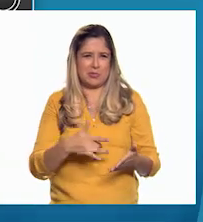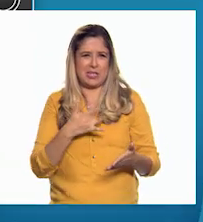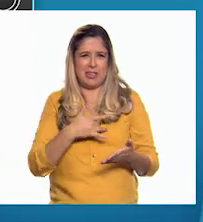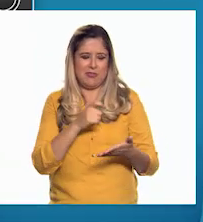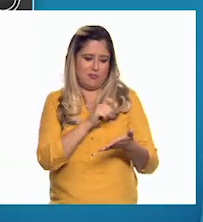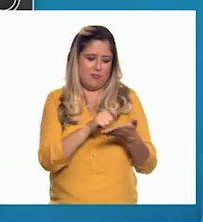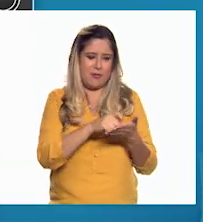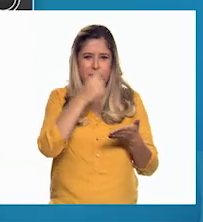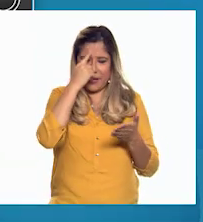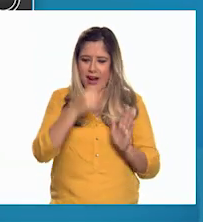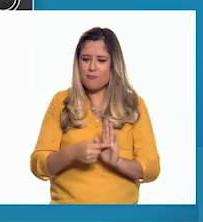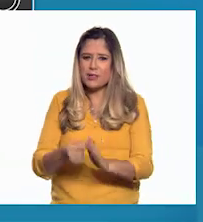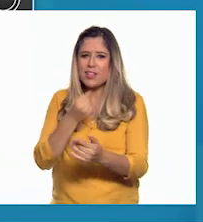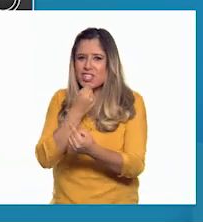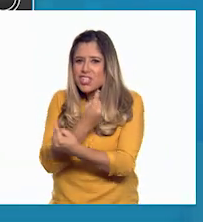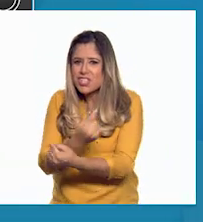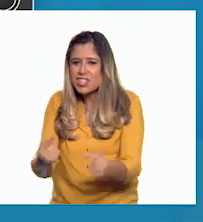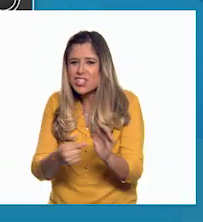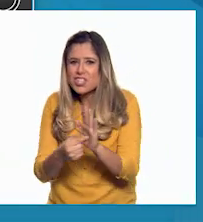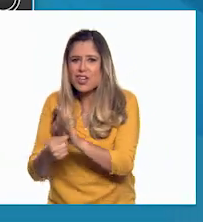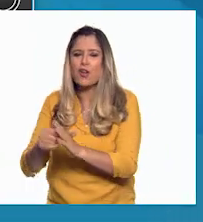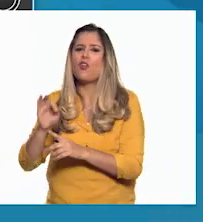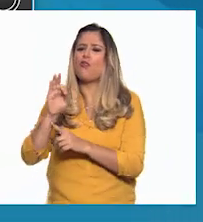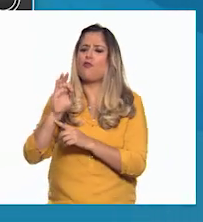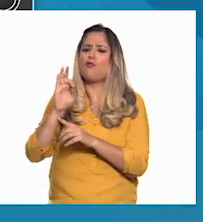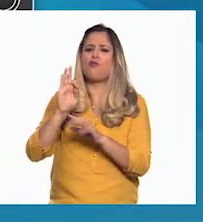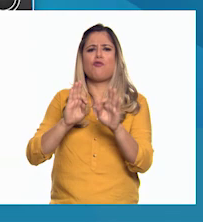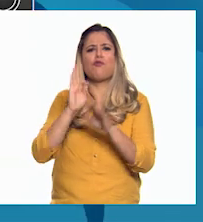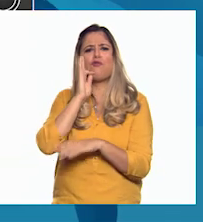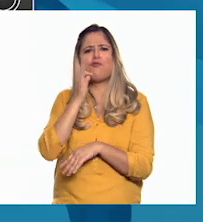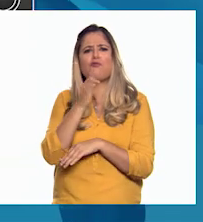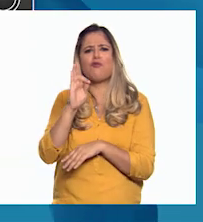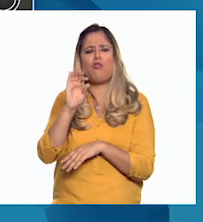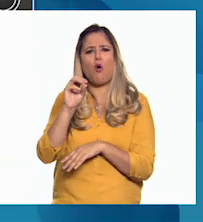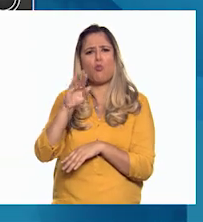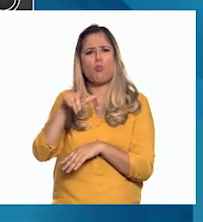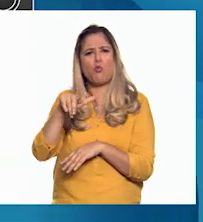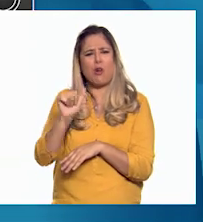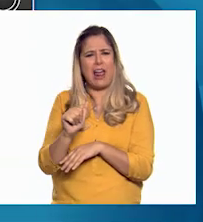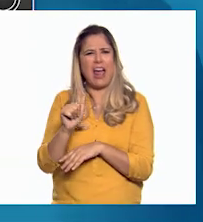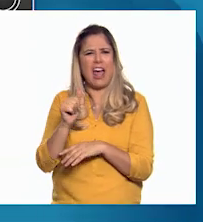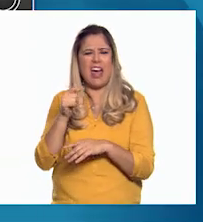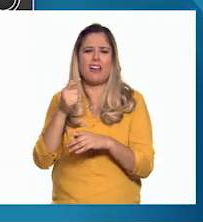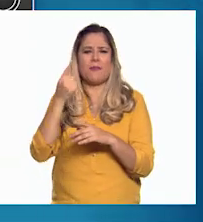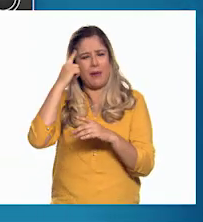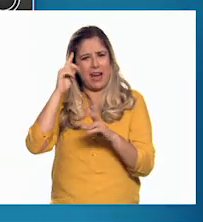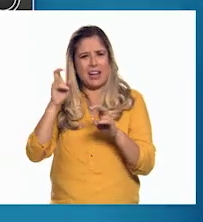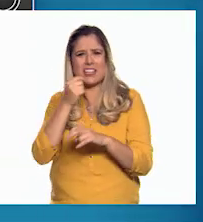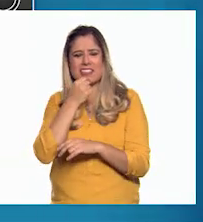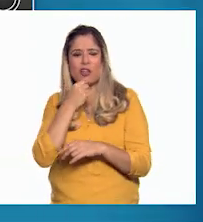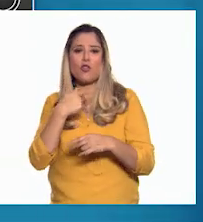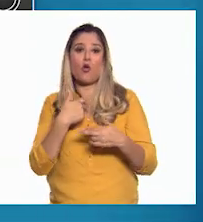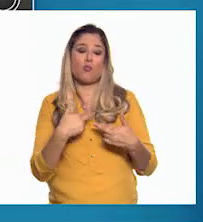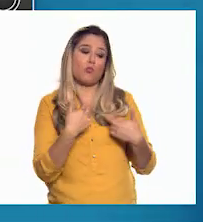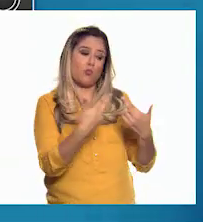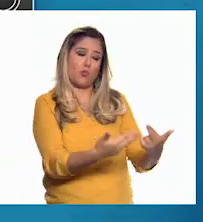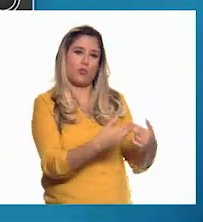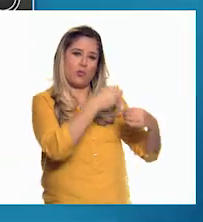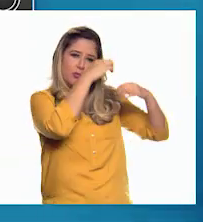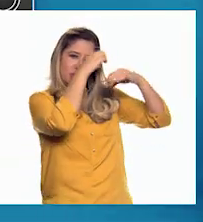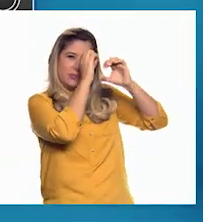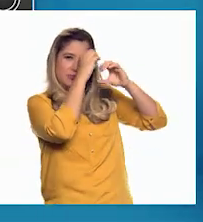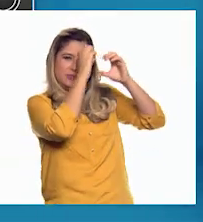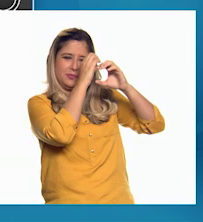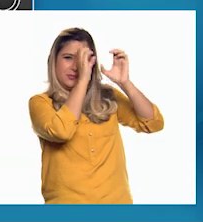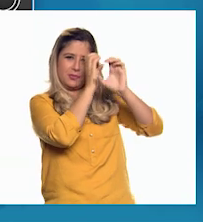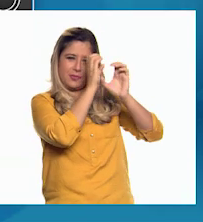a los niños, fue La fórmula del doctor Funes. Sí. Yo le había regalado a mi hijo un telescopio. Digo que se lo había regalado a él, pero en realidad